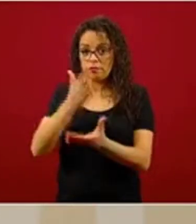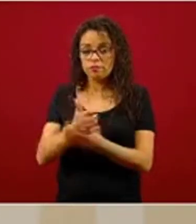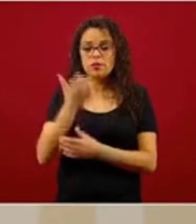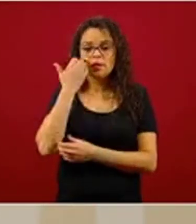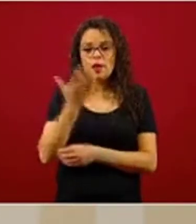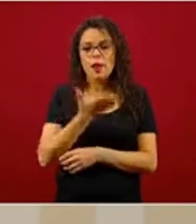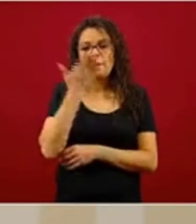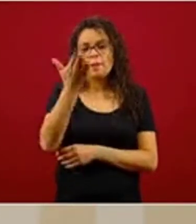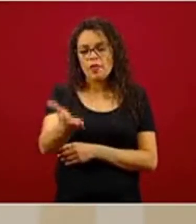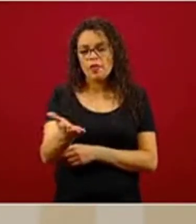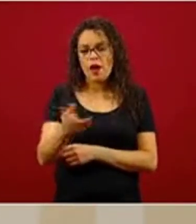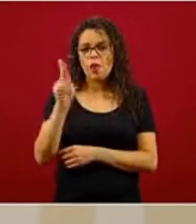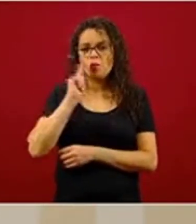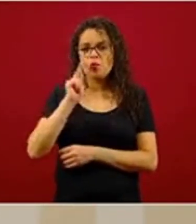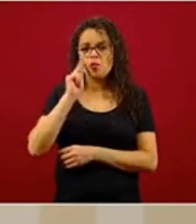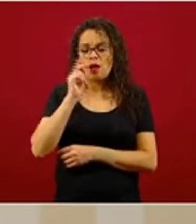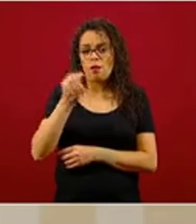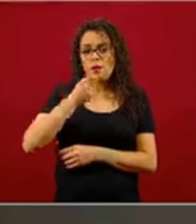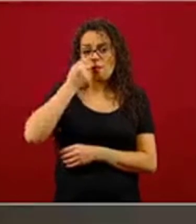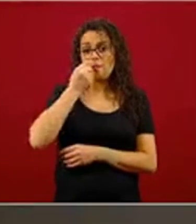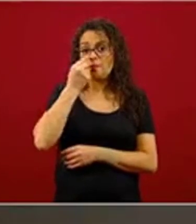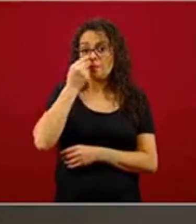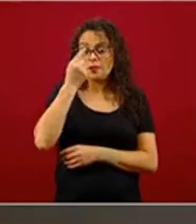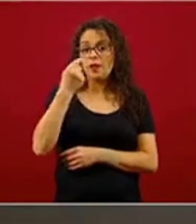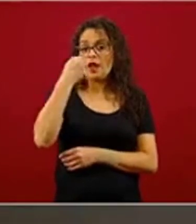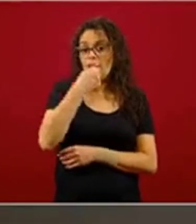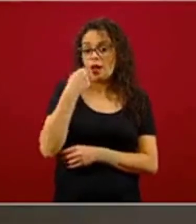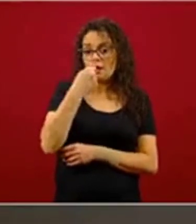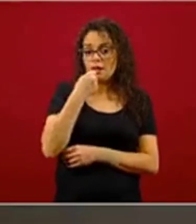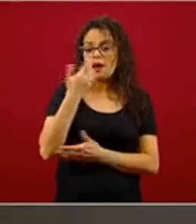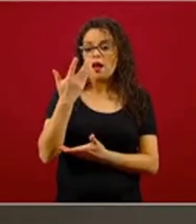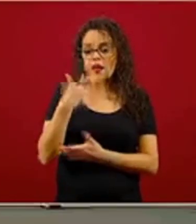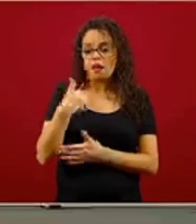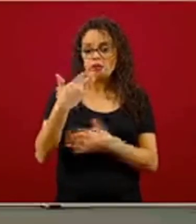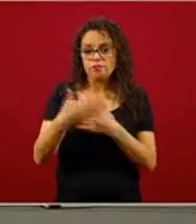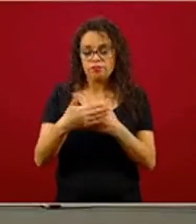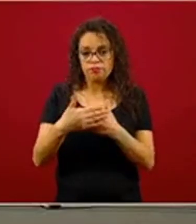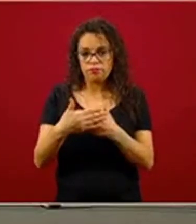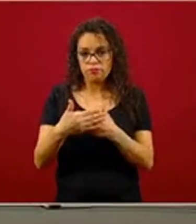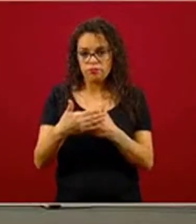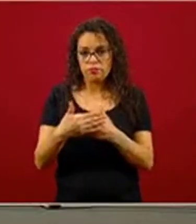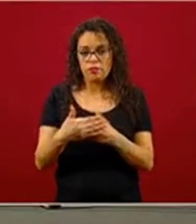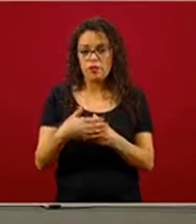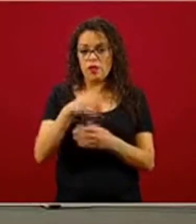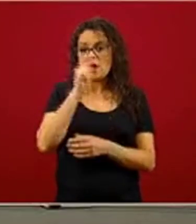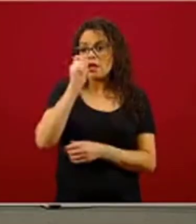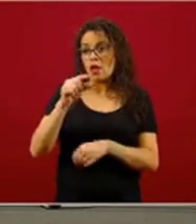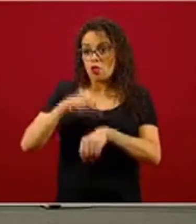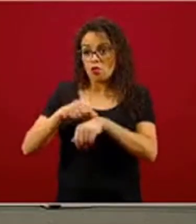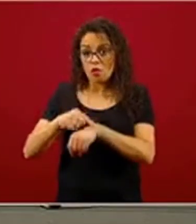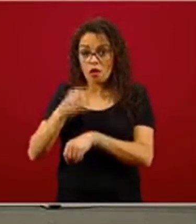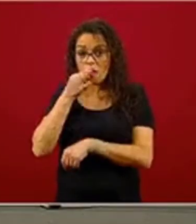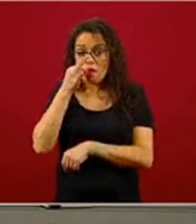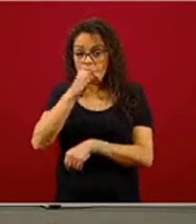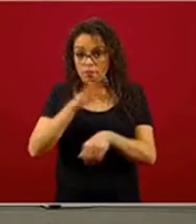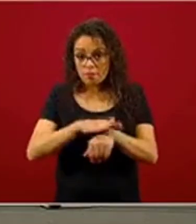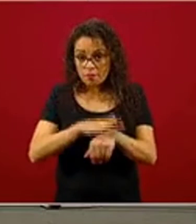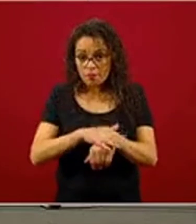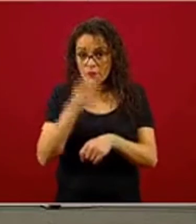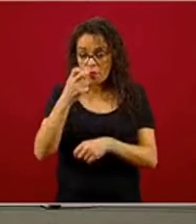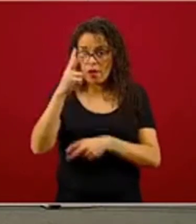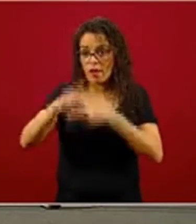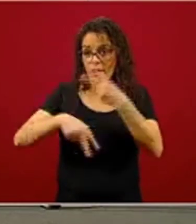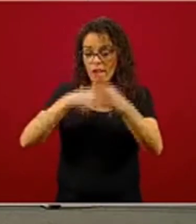hizo uno por voluntad propia, es una variable nueva que viene, o lo hizo por una indicación médica, es decir, se acercó al laboratorio privado con